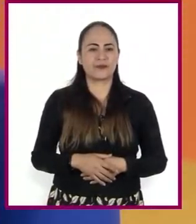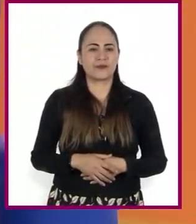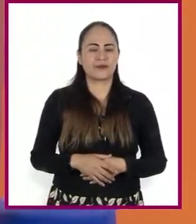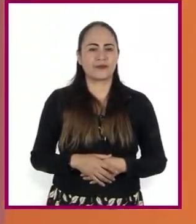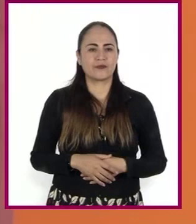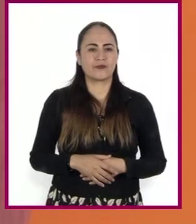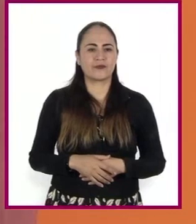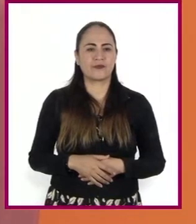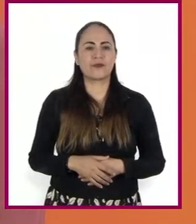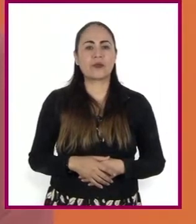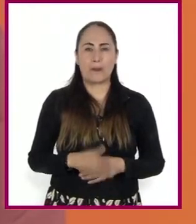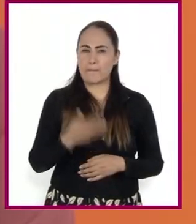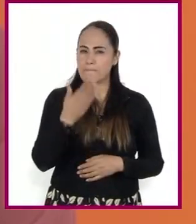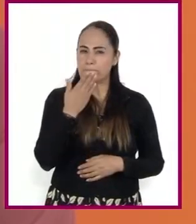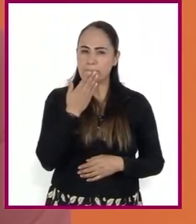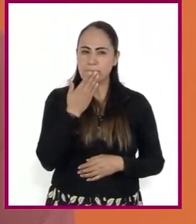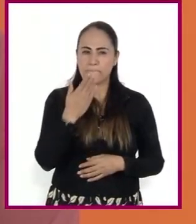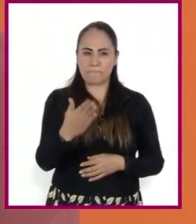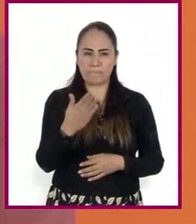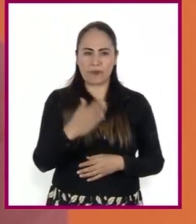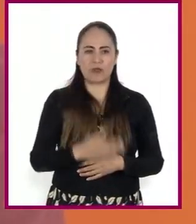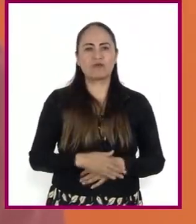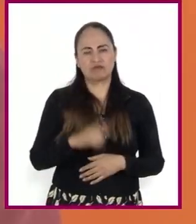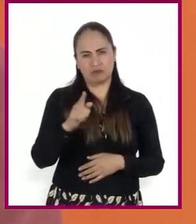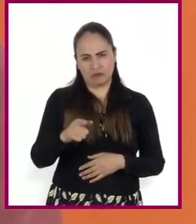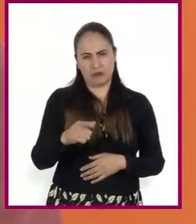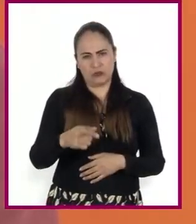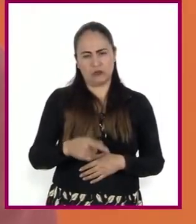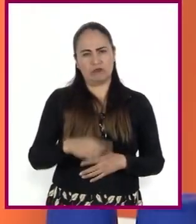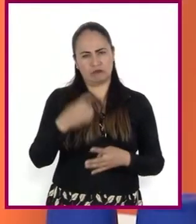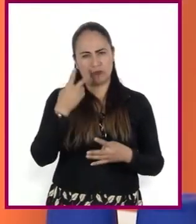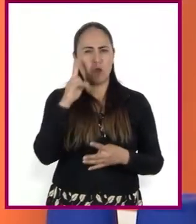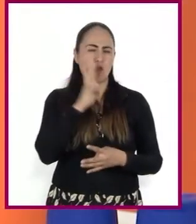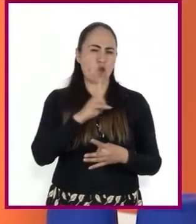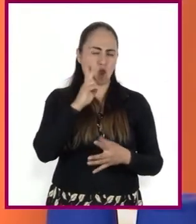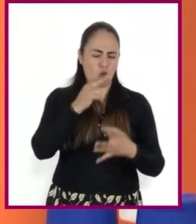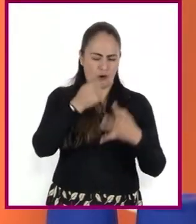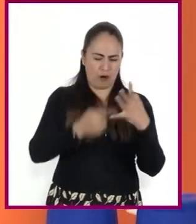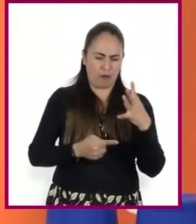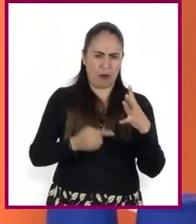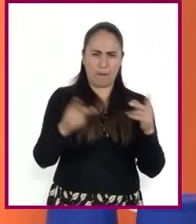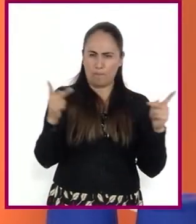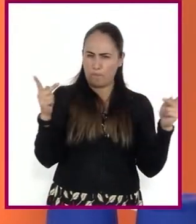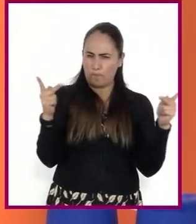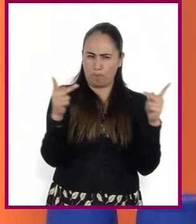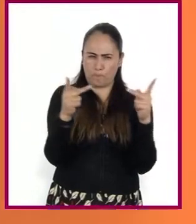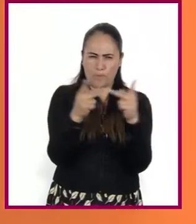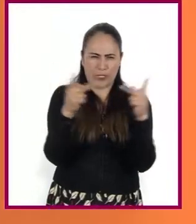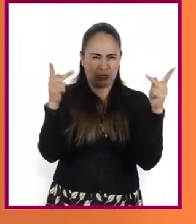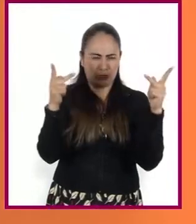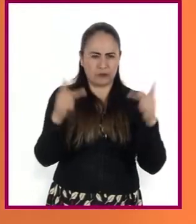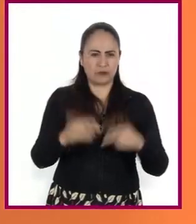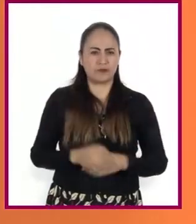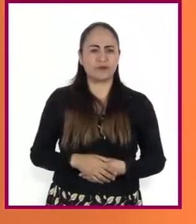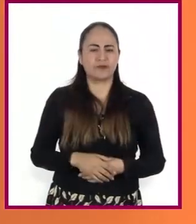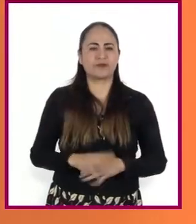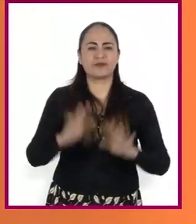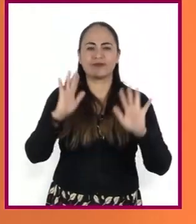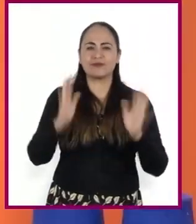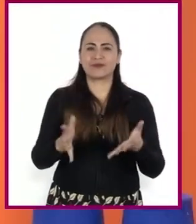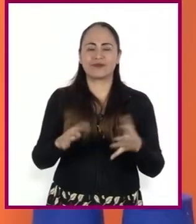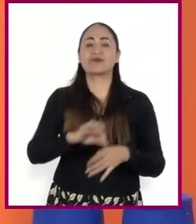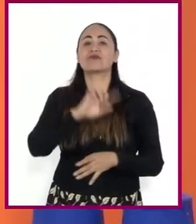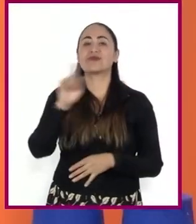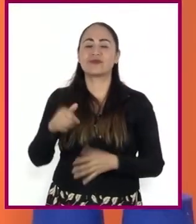Deberá ser exacta para que funcione bien el experimento, ¿verdad, maestra? Así es. Debe ser muy exacto. Listo. ¿Qué